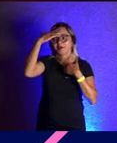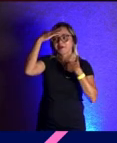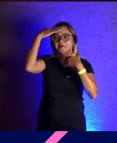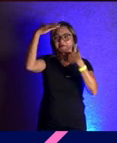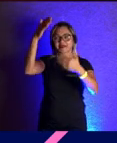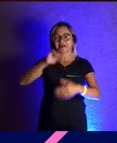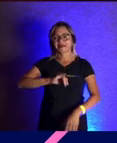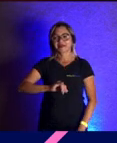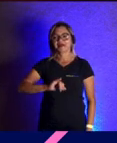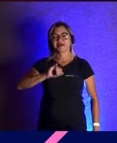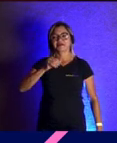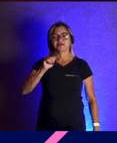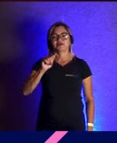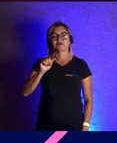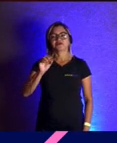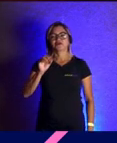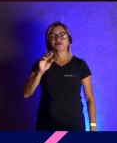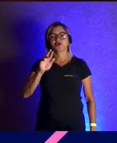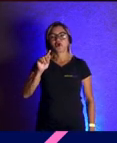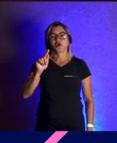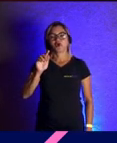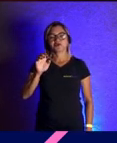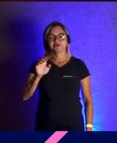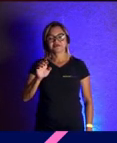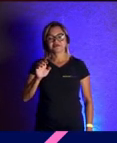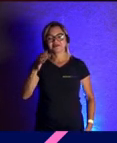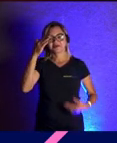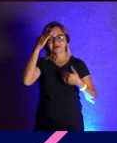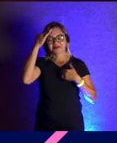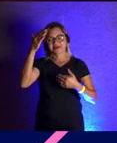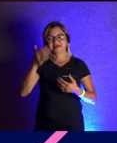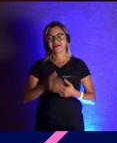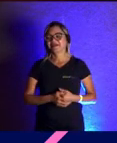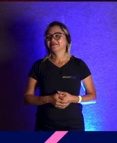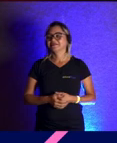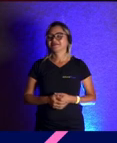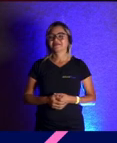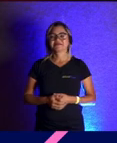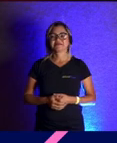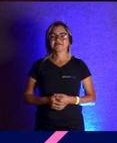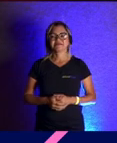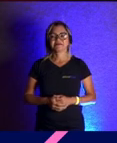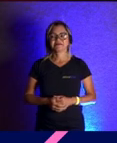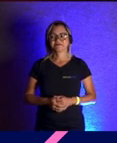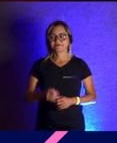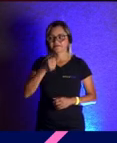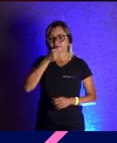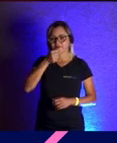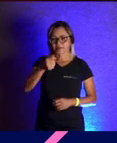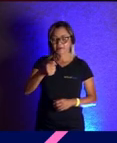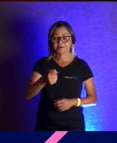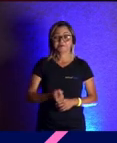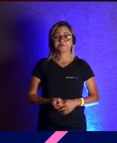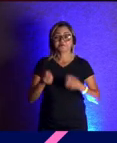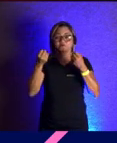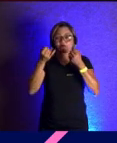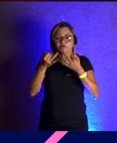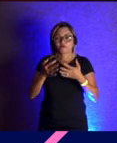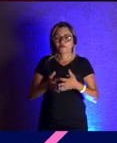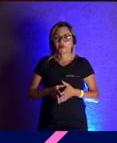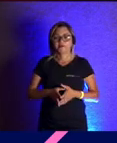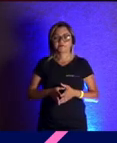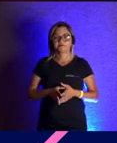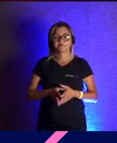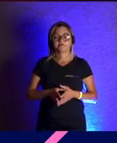Super importante o desenvolvimento dos observamentos, né, e para os analistas, né, quando falam como são